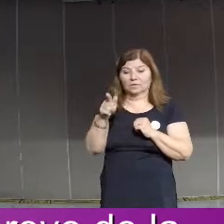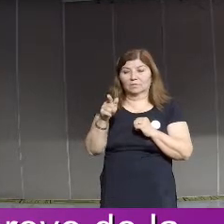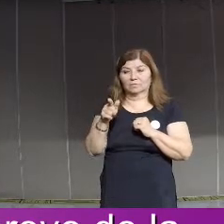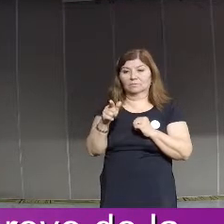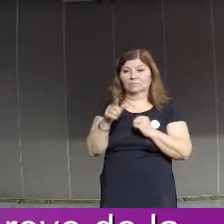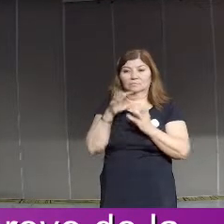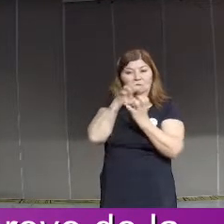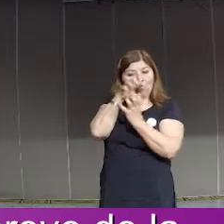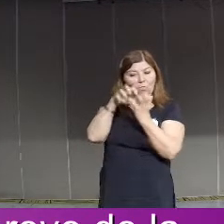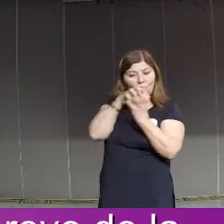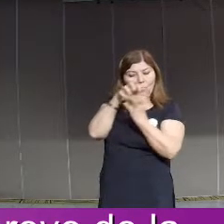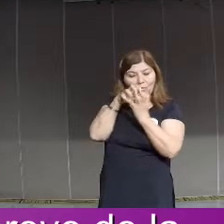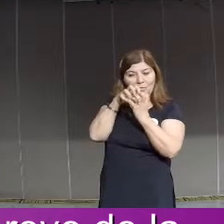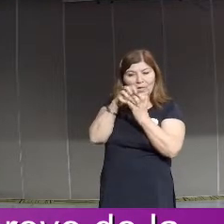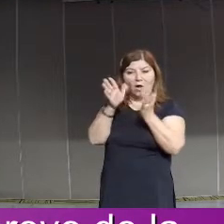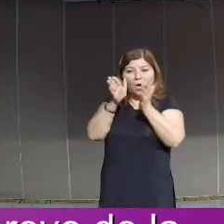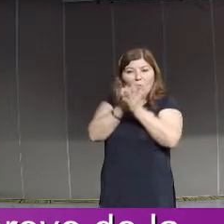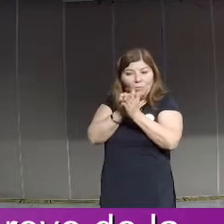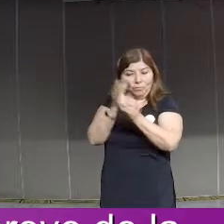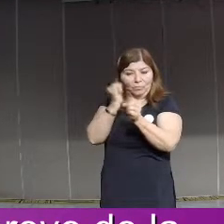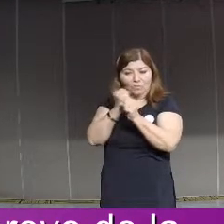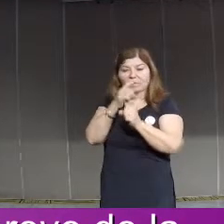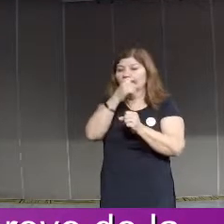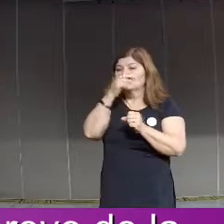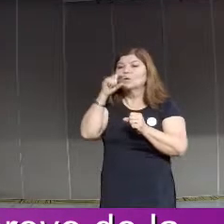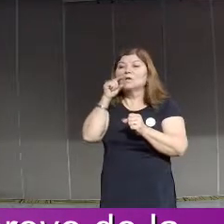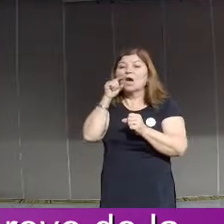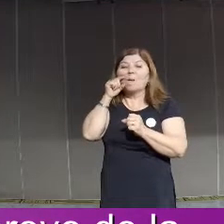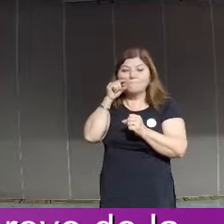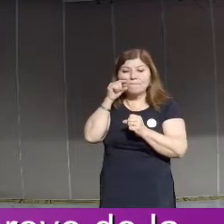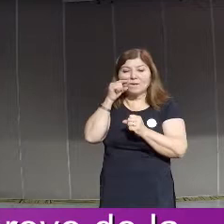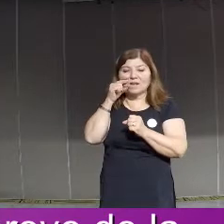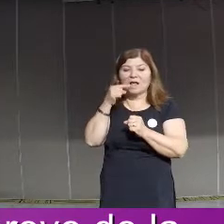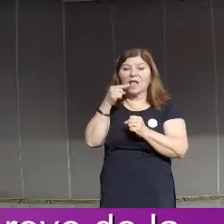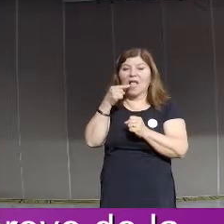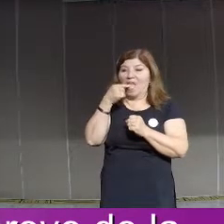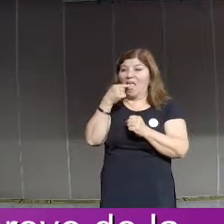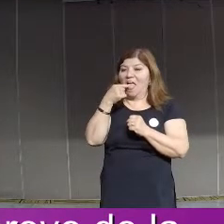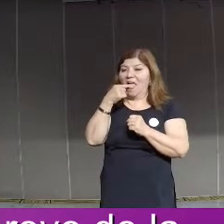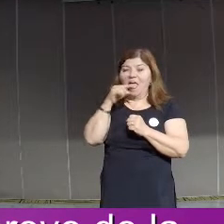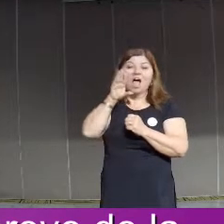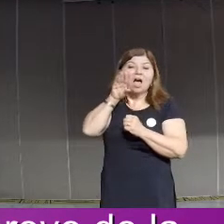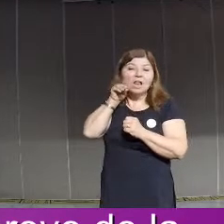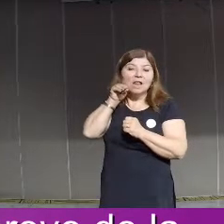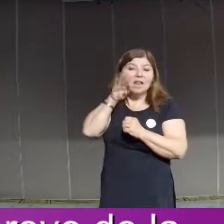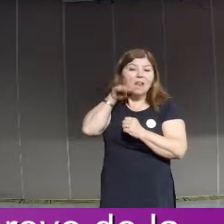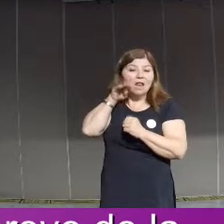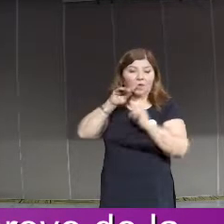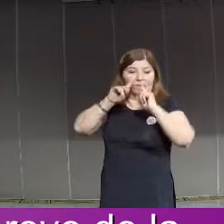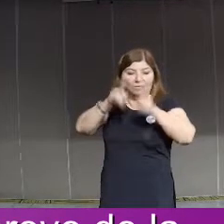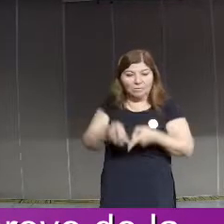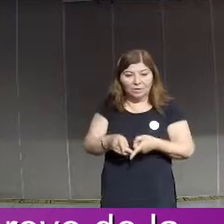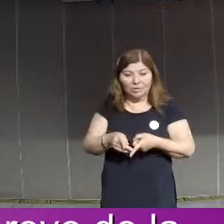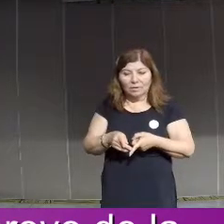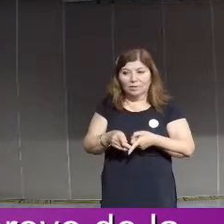coordinada por un sistema de válvulas, que son los labios y el velo lingual, que lo vamos a ver en el primer tiempo de la deglución, que es